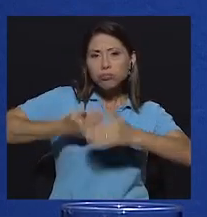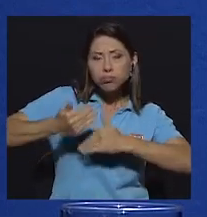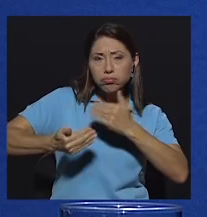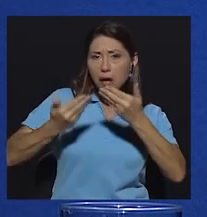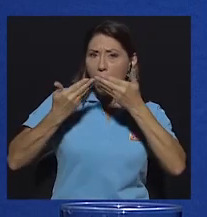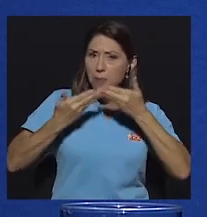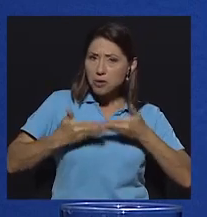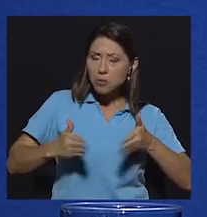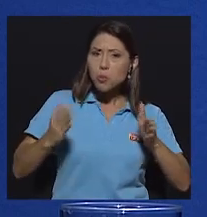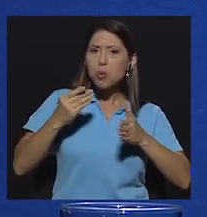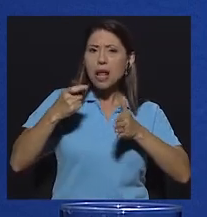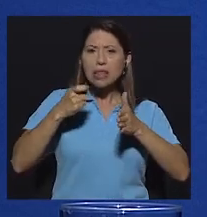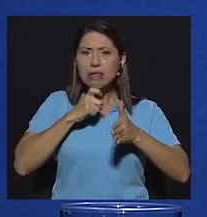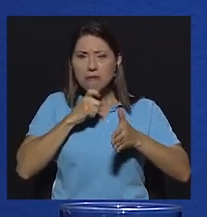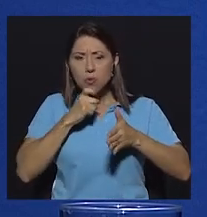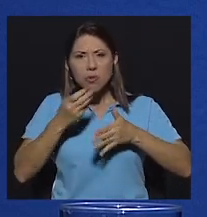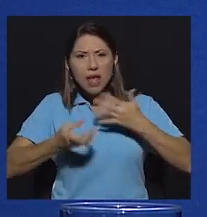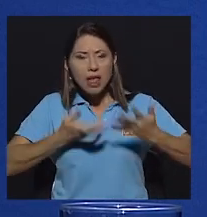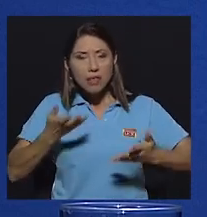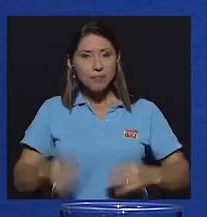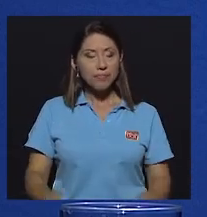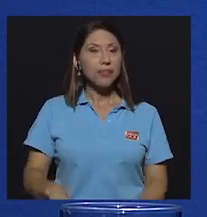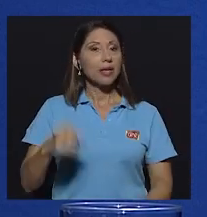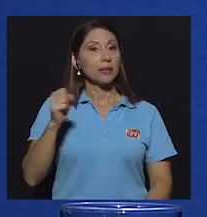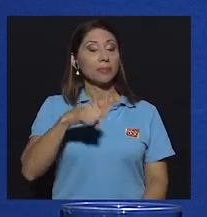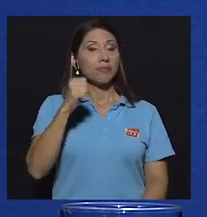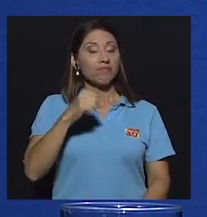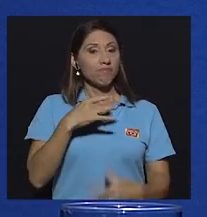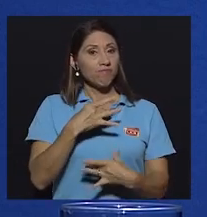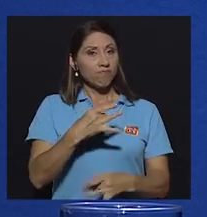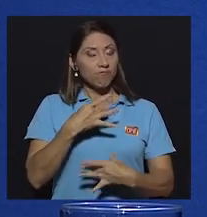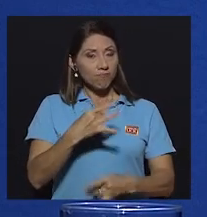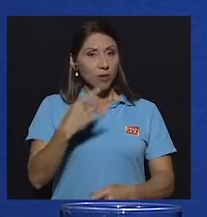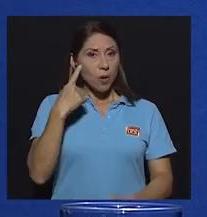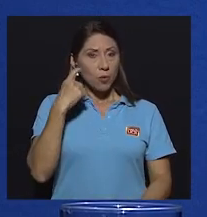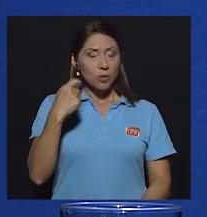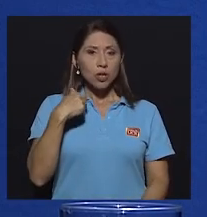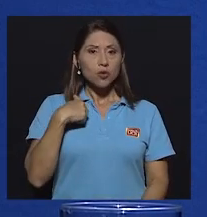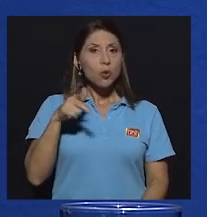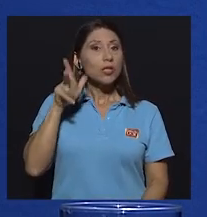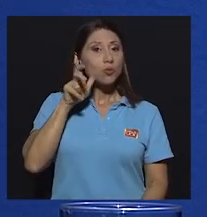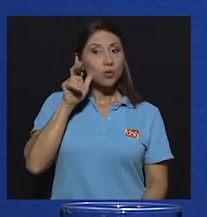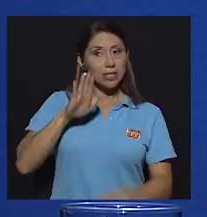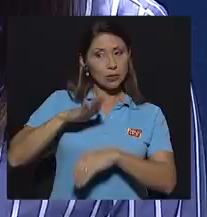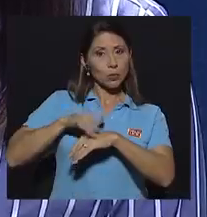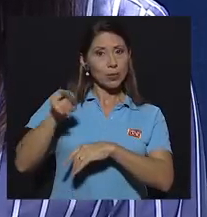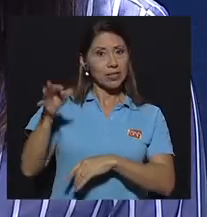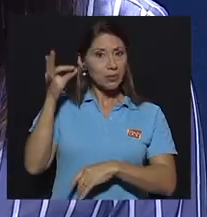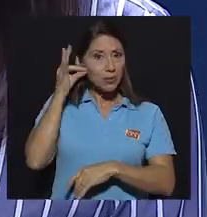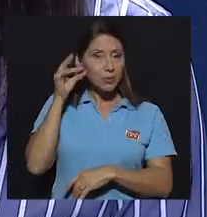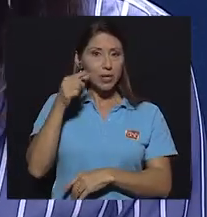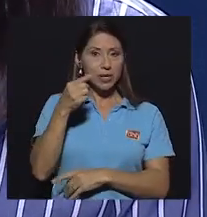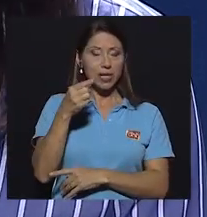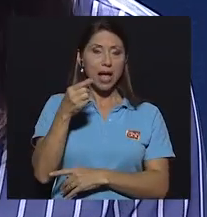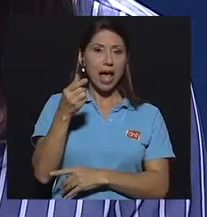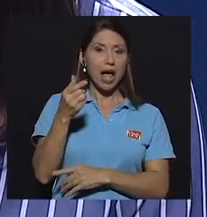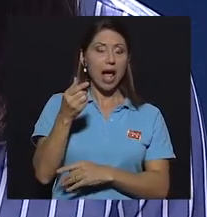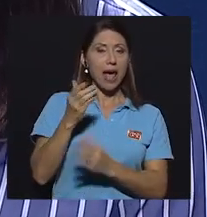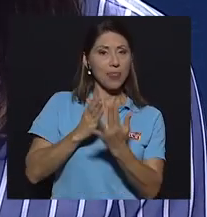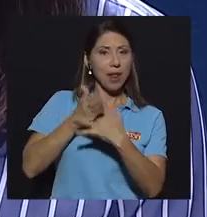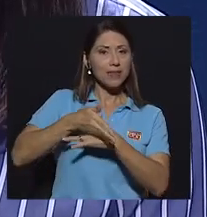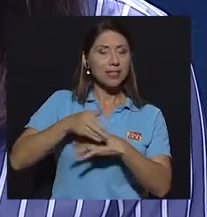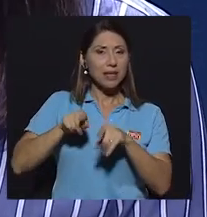¿Hubo dificultad? Sí, fue muy interesante porque yo escuché de su historia a través de mi